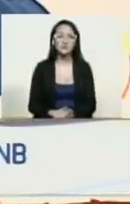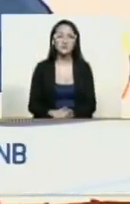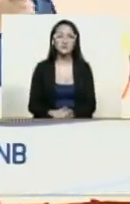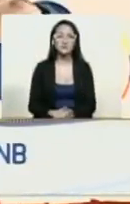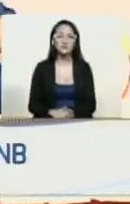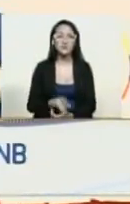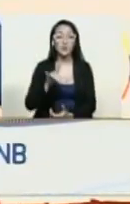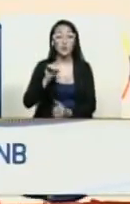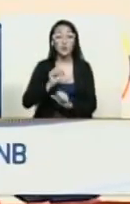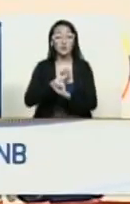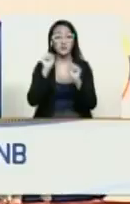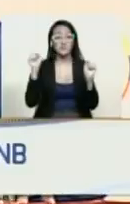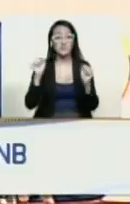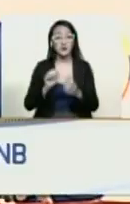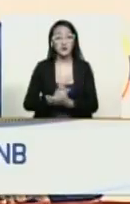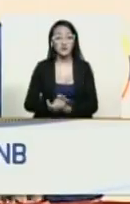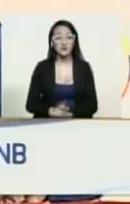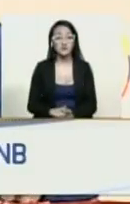Lunes tempranero,